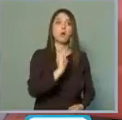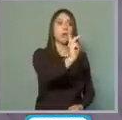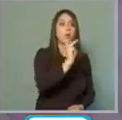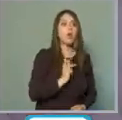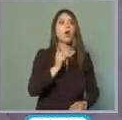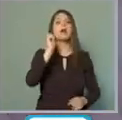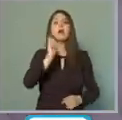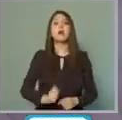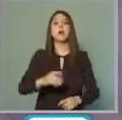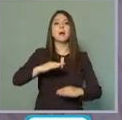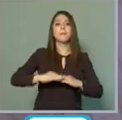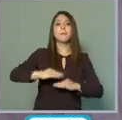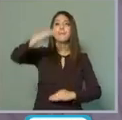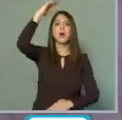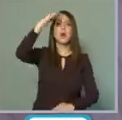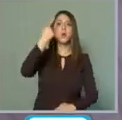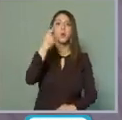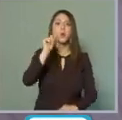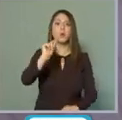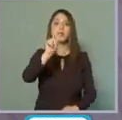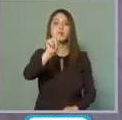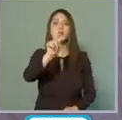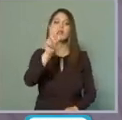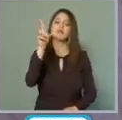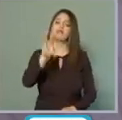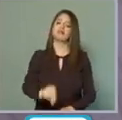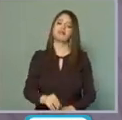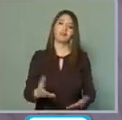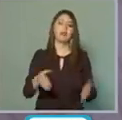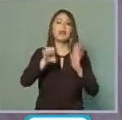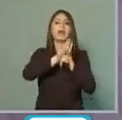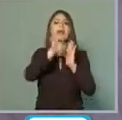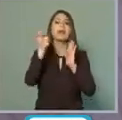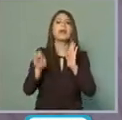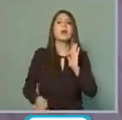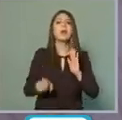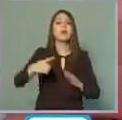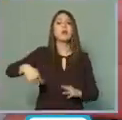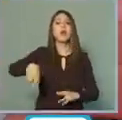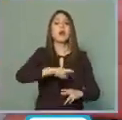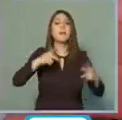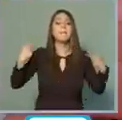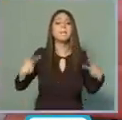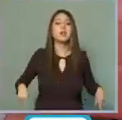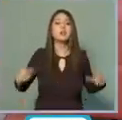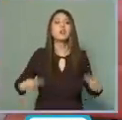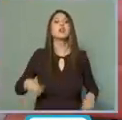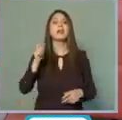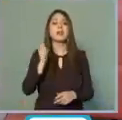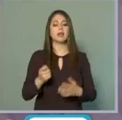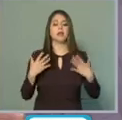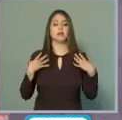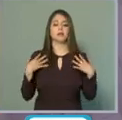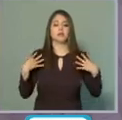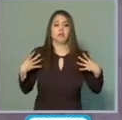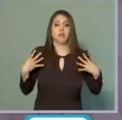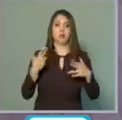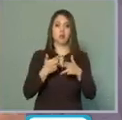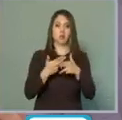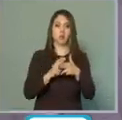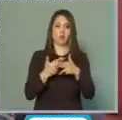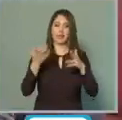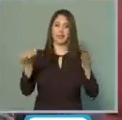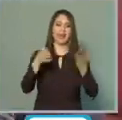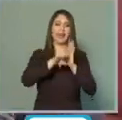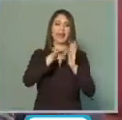medir 1,70, o sea, no. Por ejemplo, hay algo que tiene que ver la complexión ósea. No es lo mismo una persona, ahí